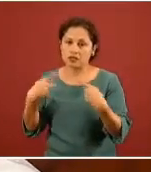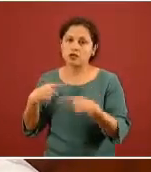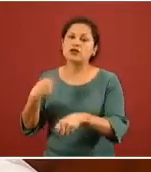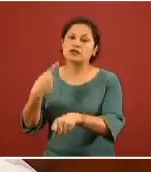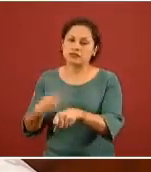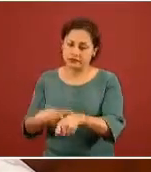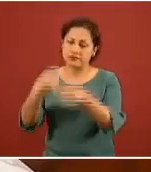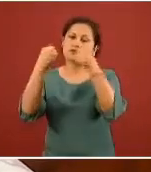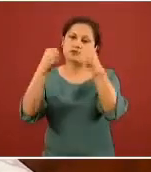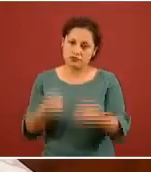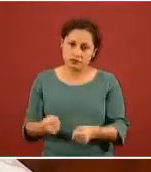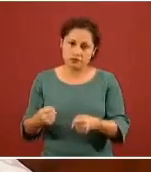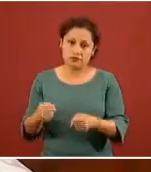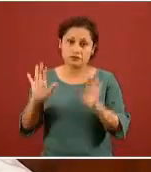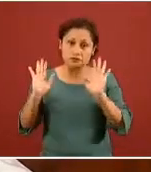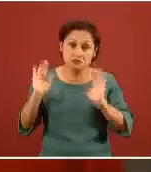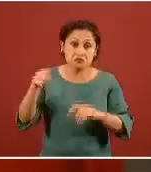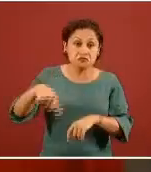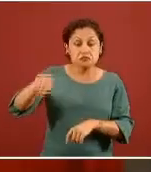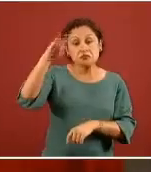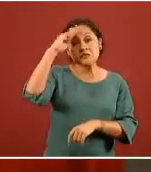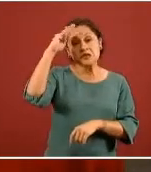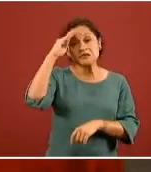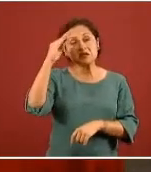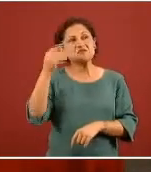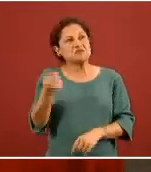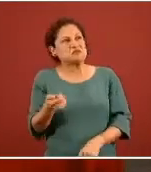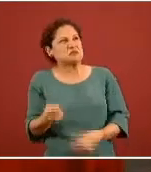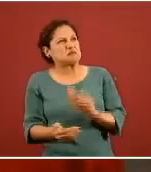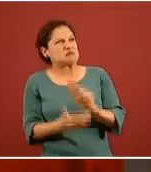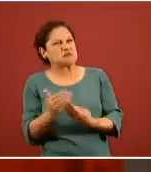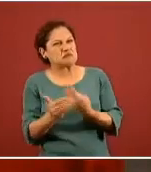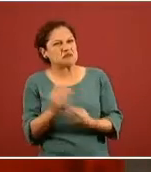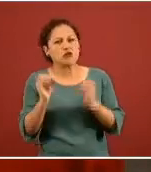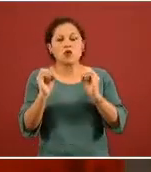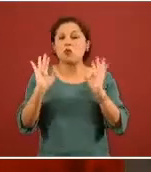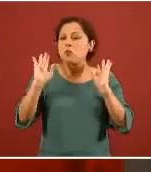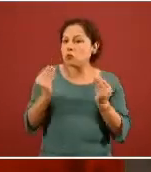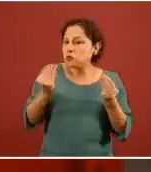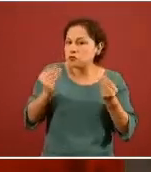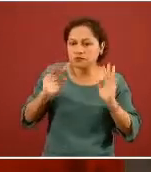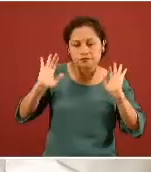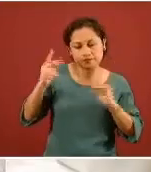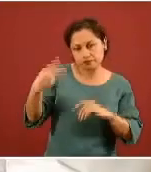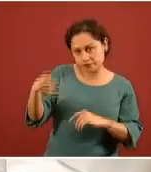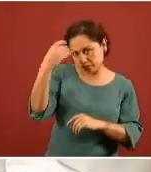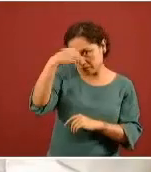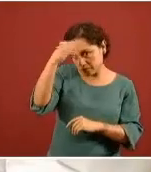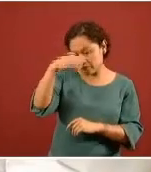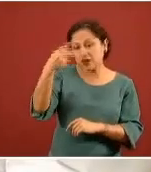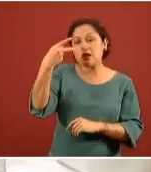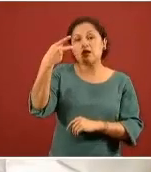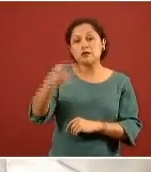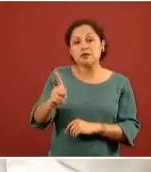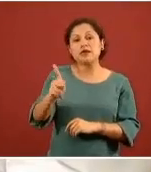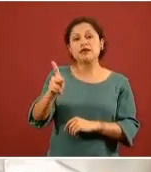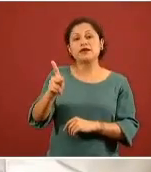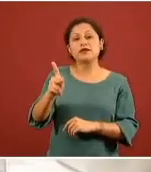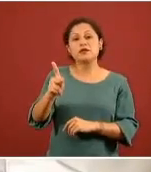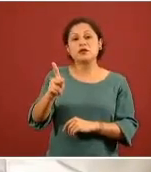ustedes pueden decir es mucho o es poco. Es un sistema de vigilancia que muestrea a todos los